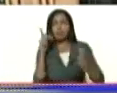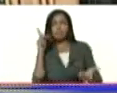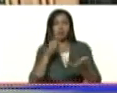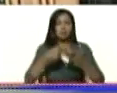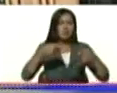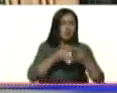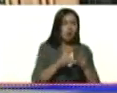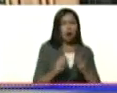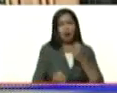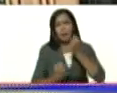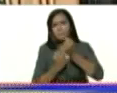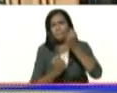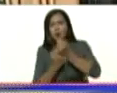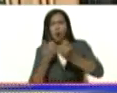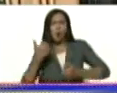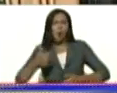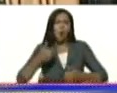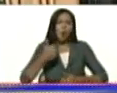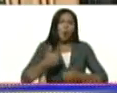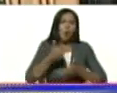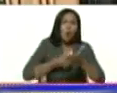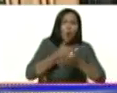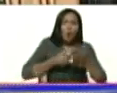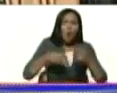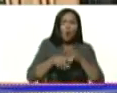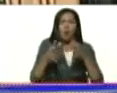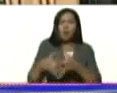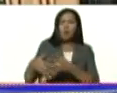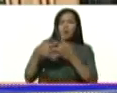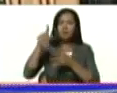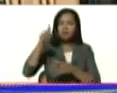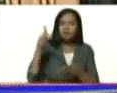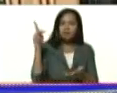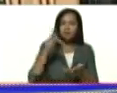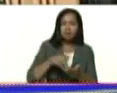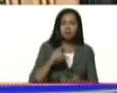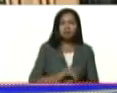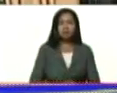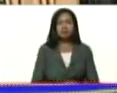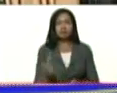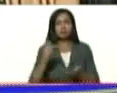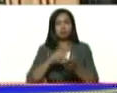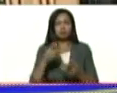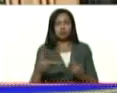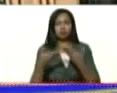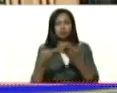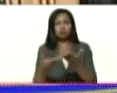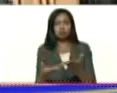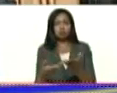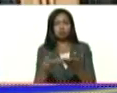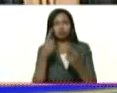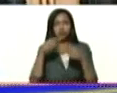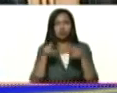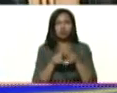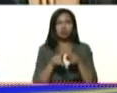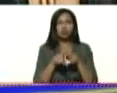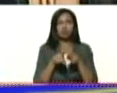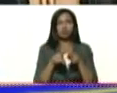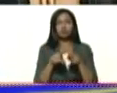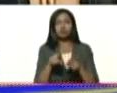participó en la revolución de independencia de Estados Unidos, que participó y le dieron el grado de gran